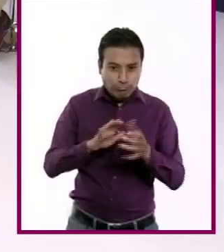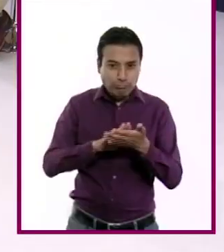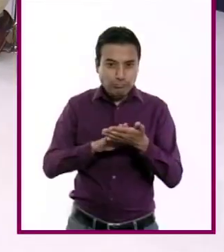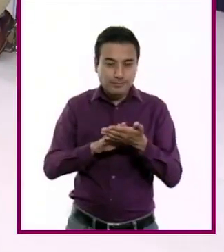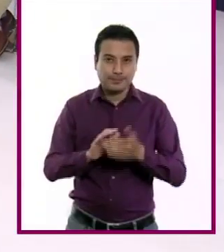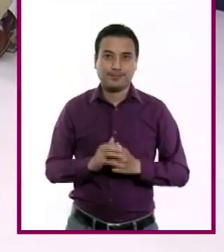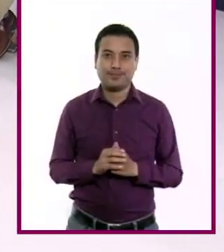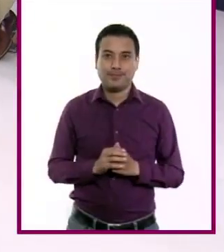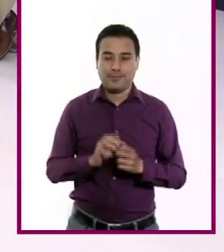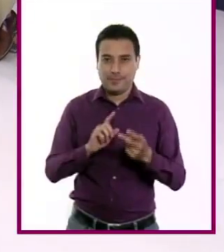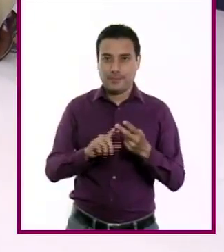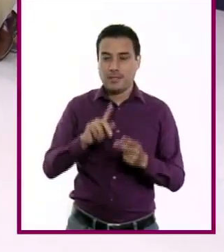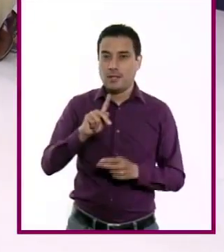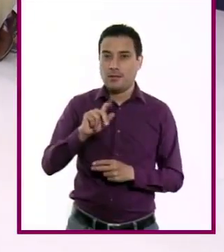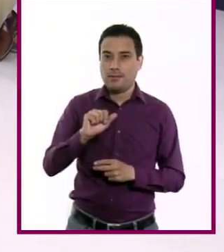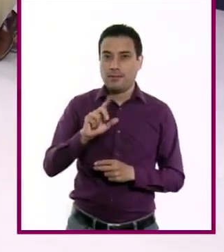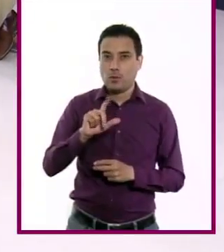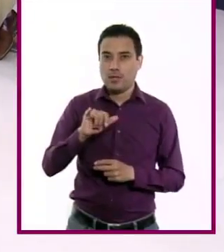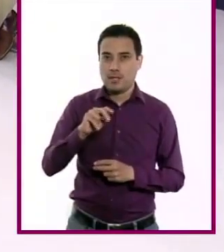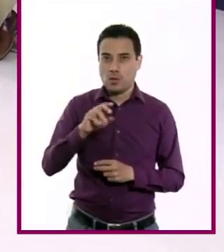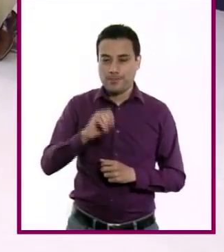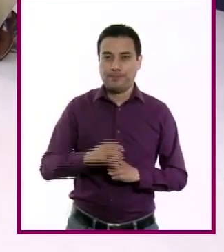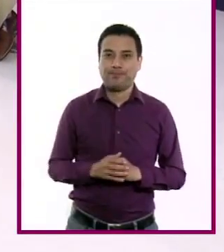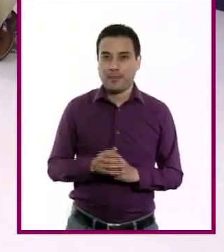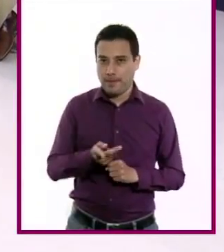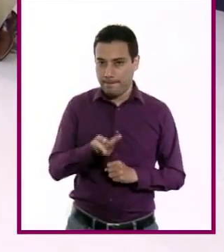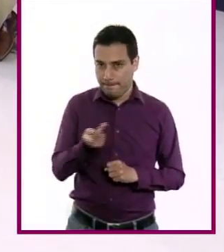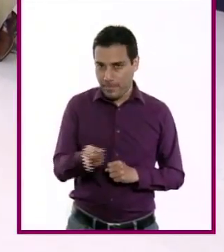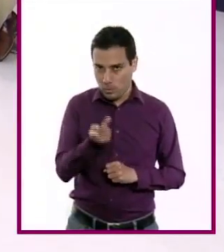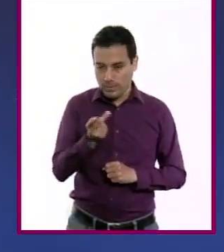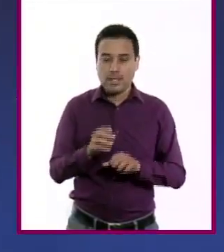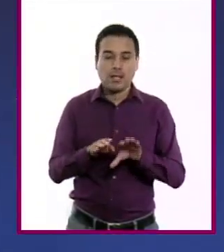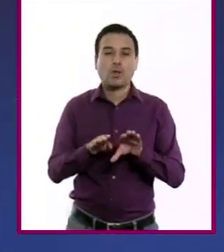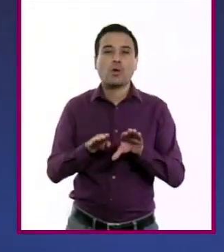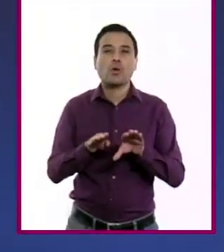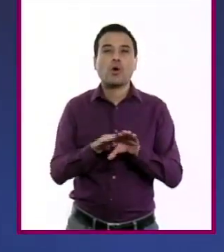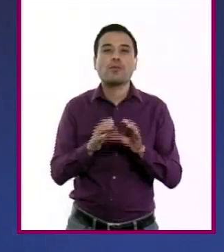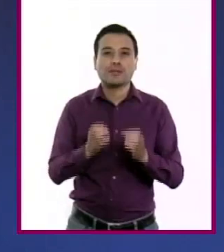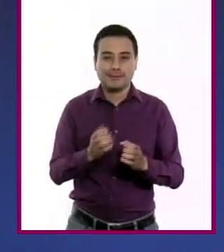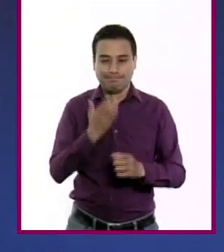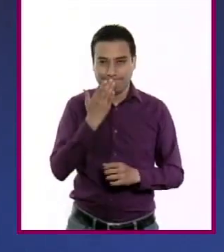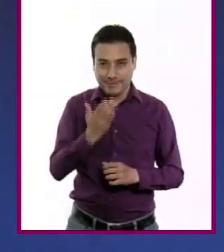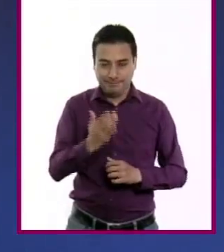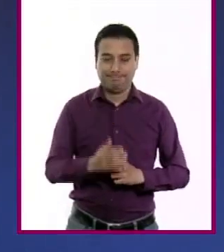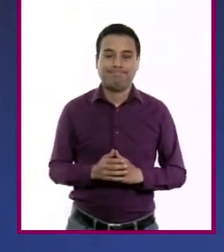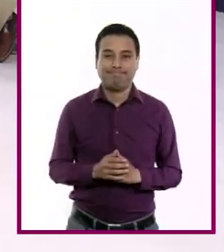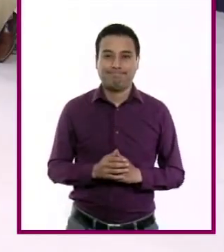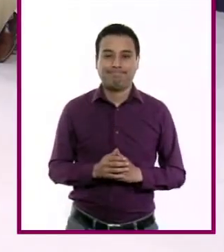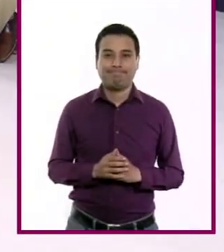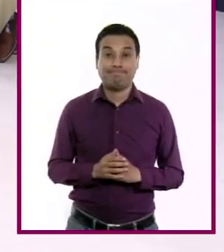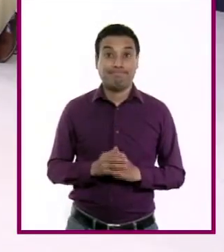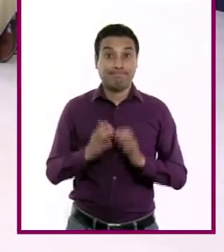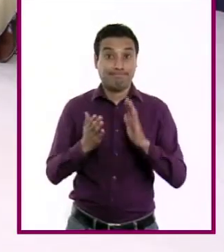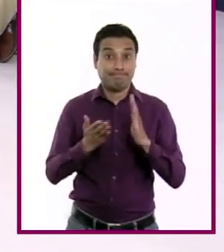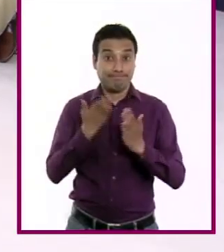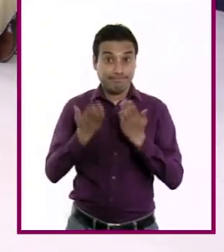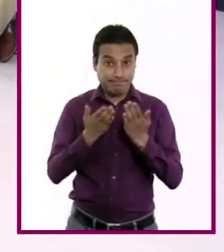con Paulino. ¿Cómo te encuentras, Paulino? Excelente. Pregunta obligada. Sí, definitivamente. Muy bien, gracias. Qué bueno. También